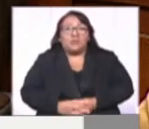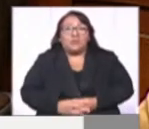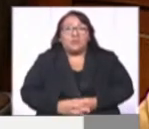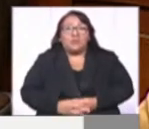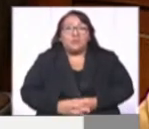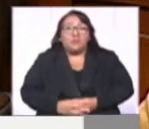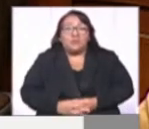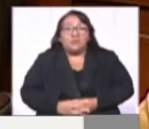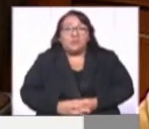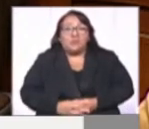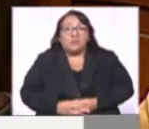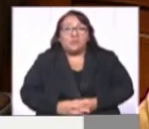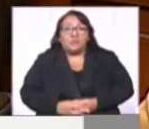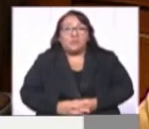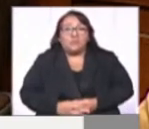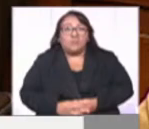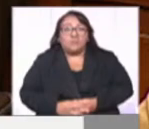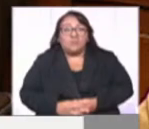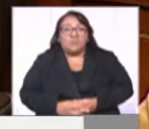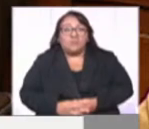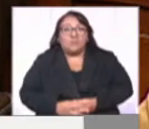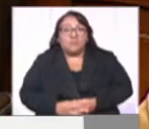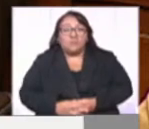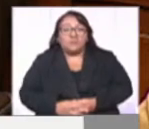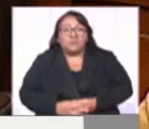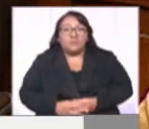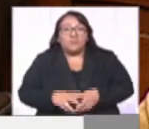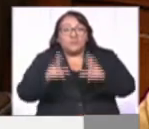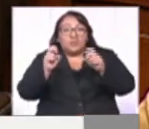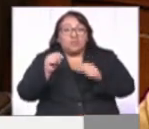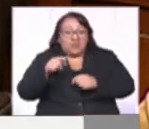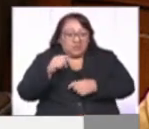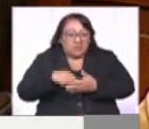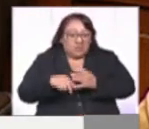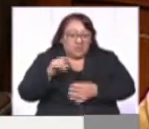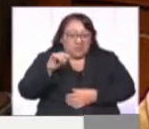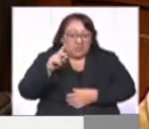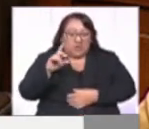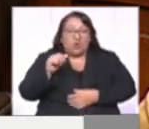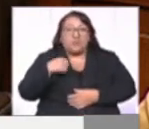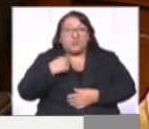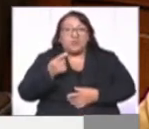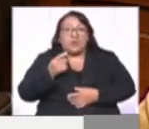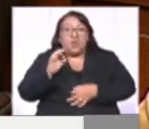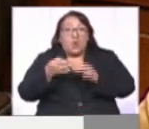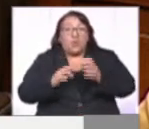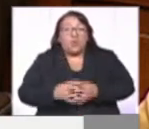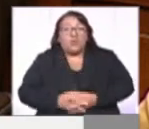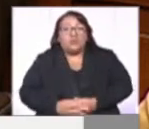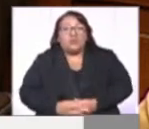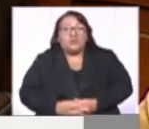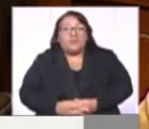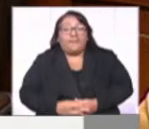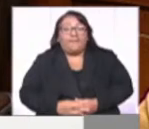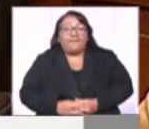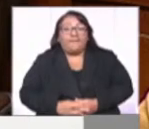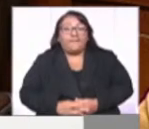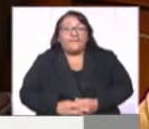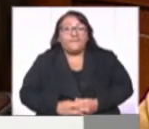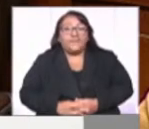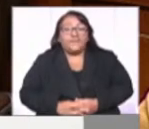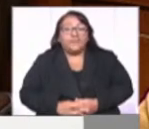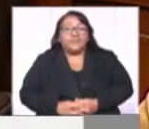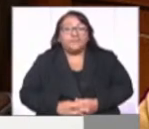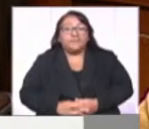aquí es que en Indecopi tenemos una puerta giratoria que